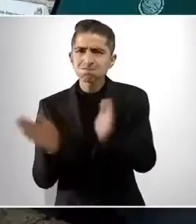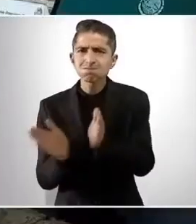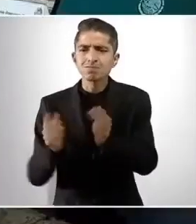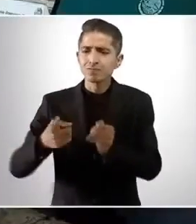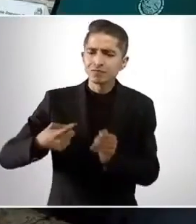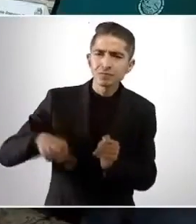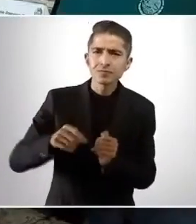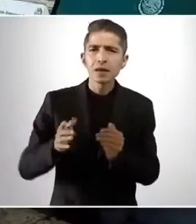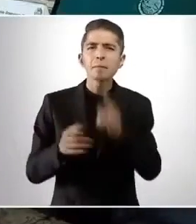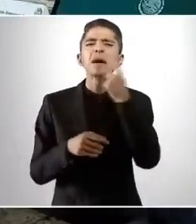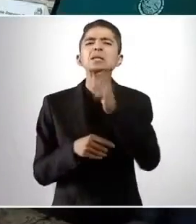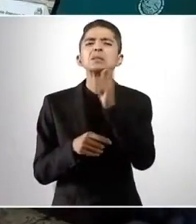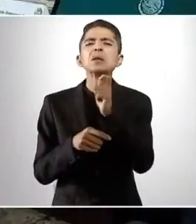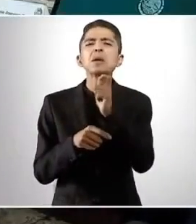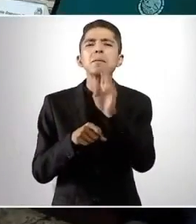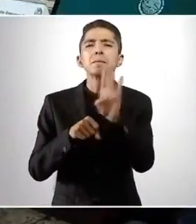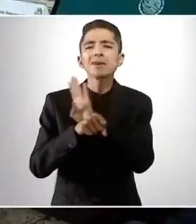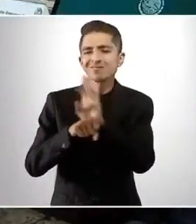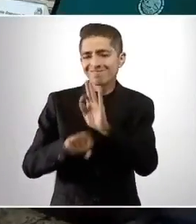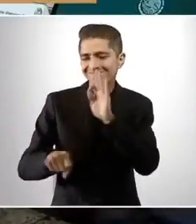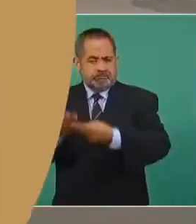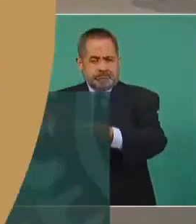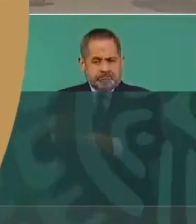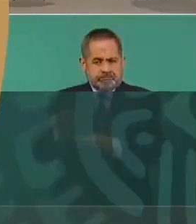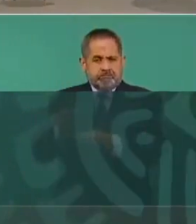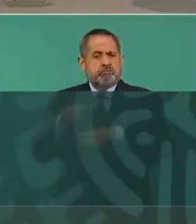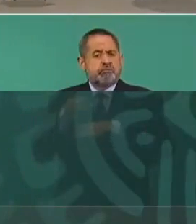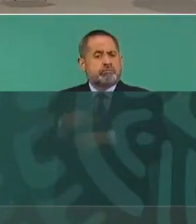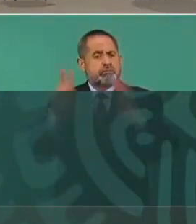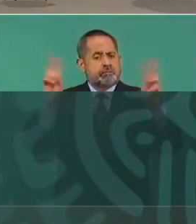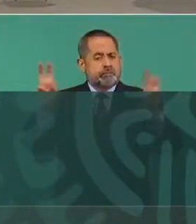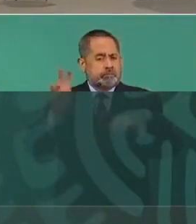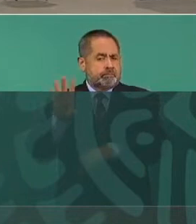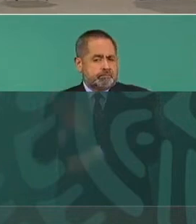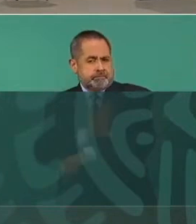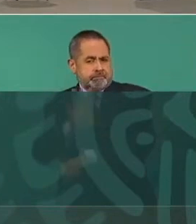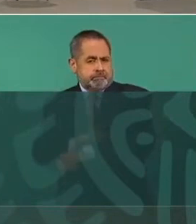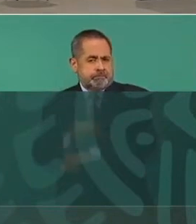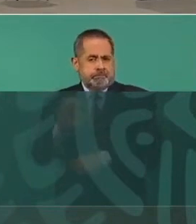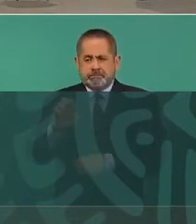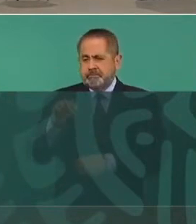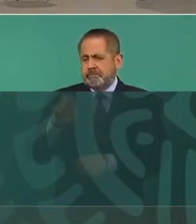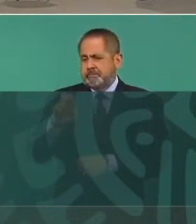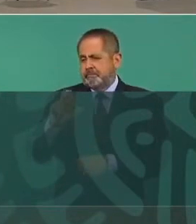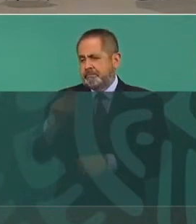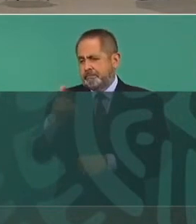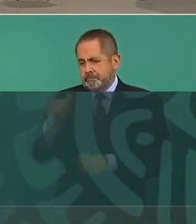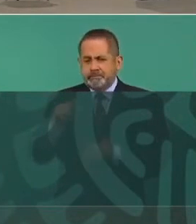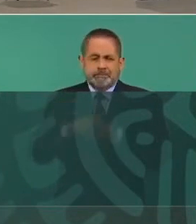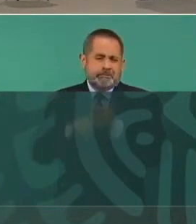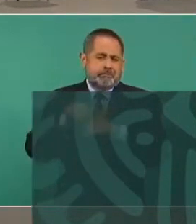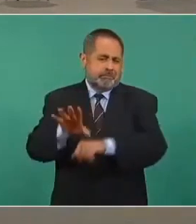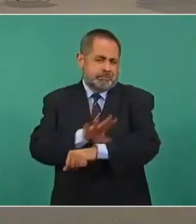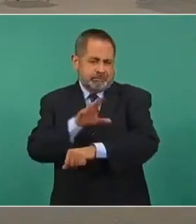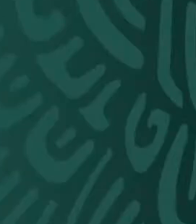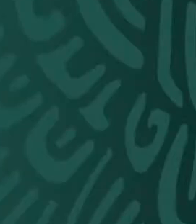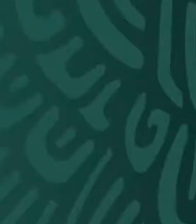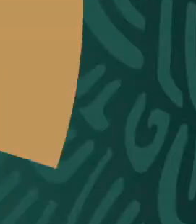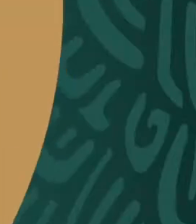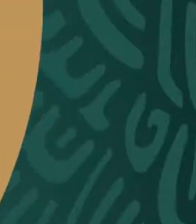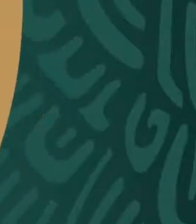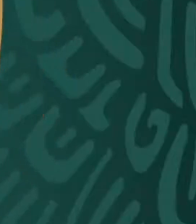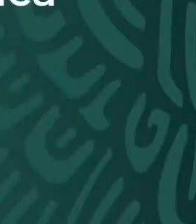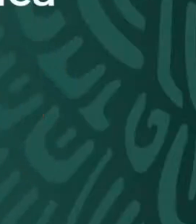para el bienestar de los michoacanos. La secretaria de Energía, Rocío Nale, presentó un informe sobre